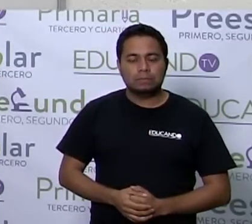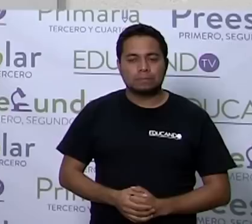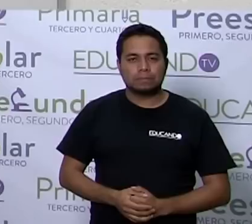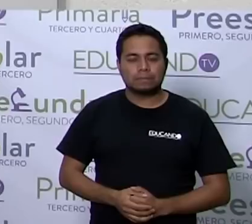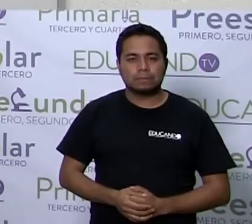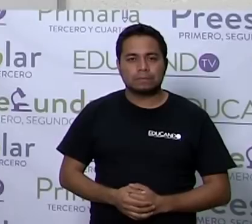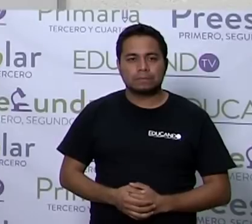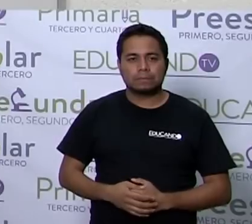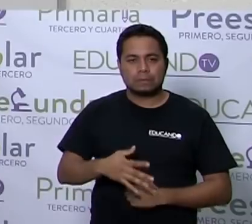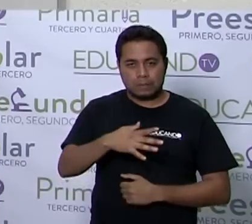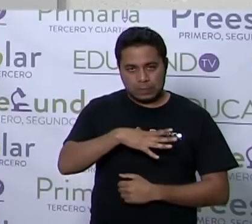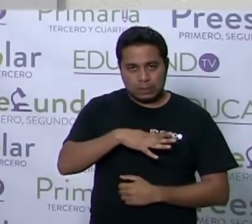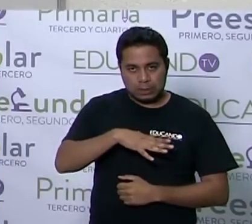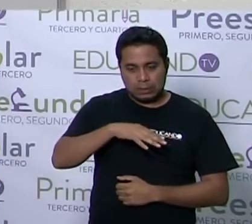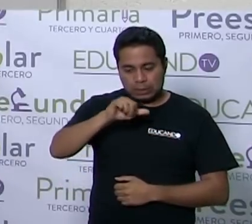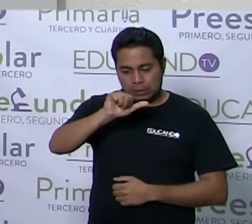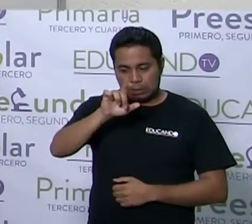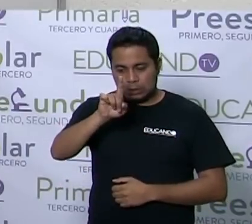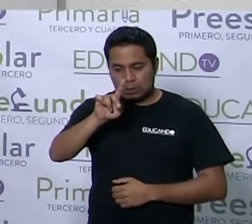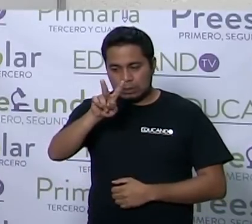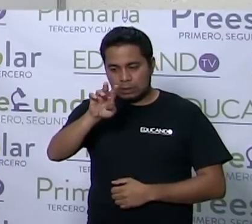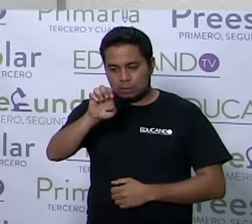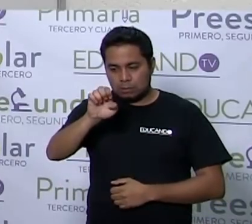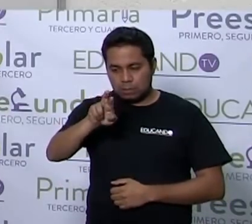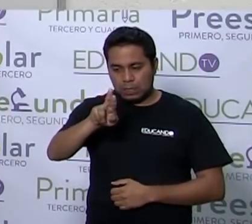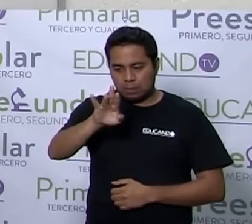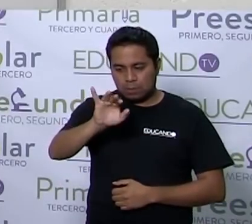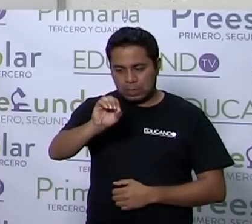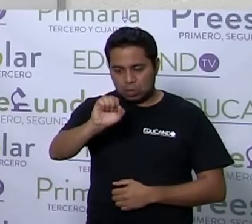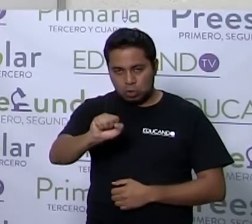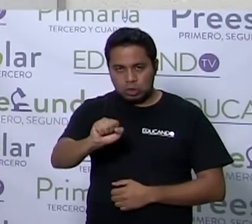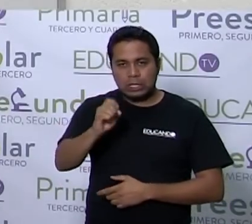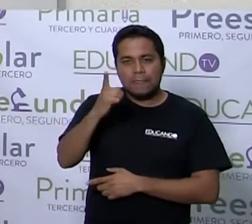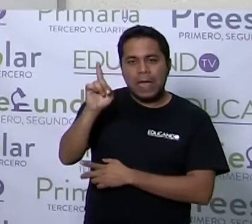Tenemos adverbios que les llaman adverbios de tiempo.